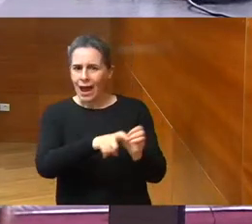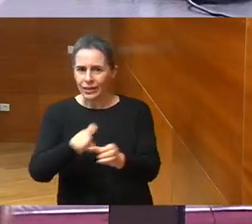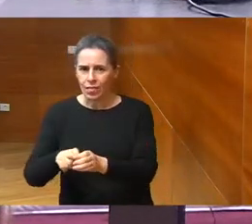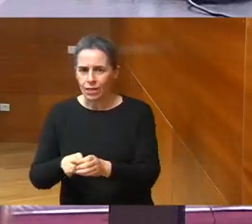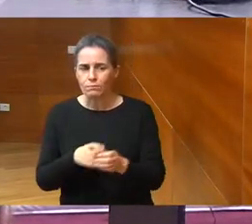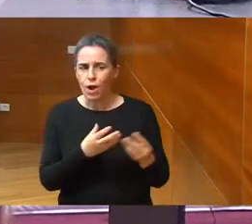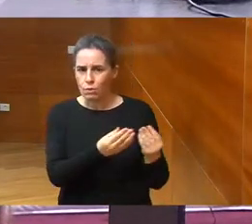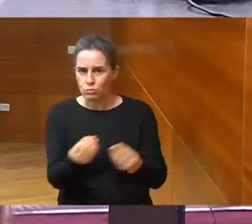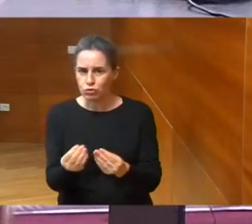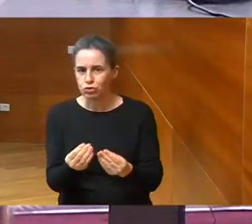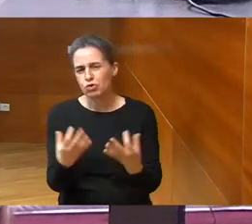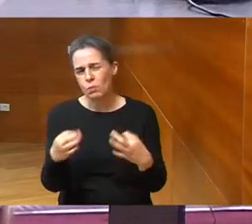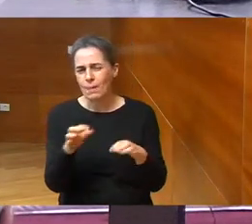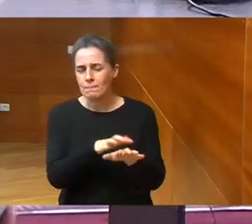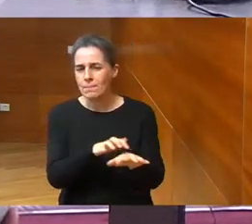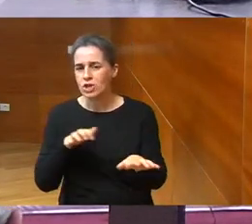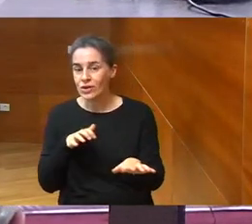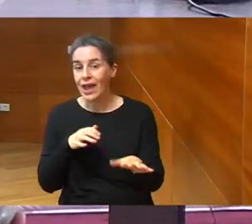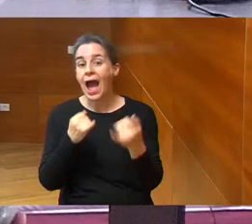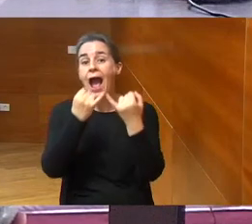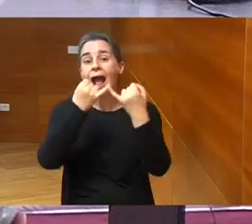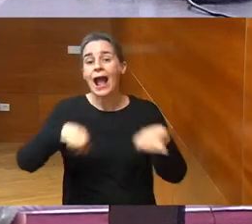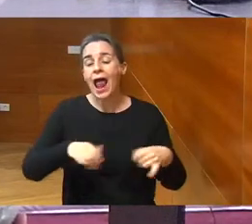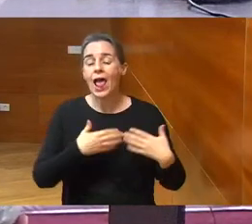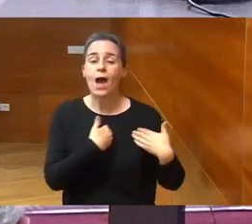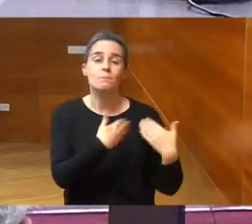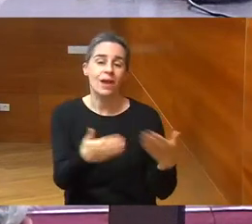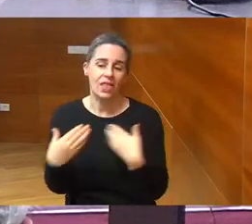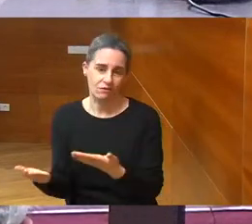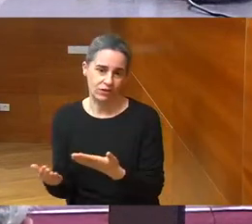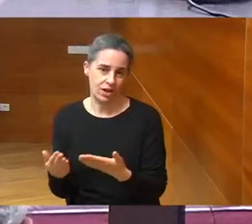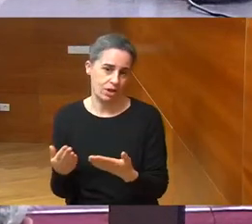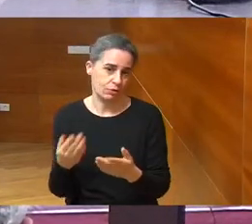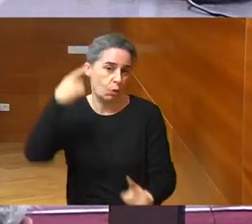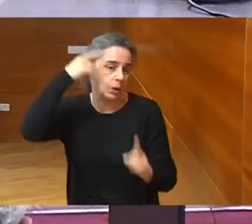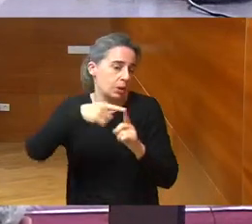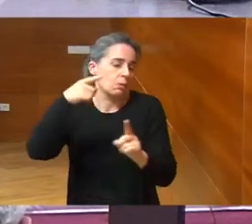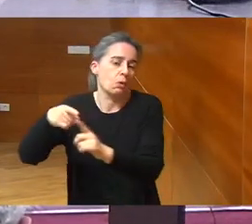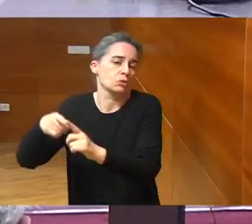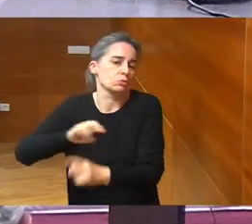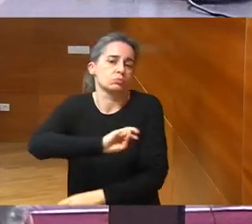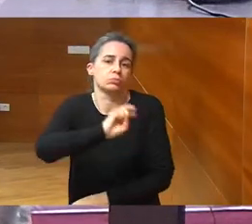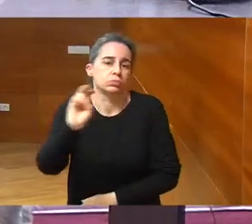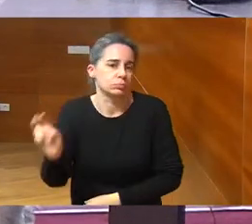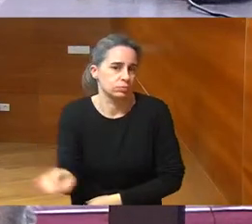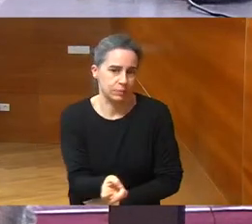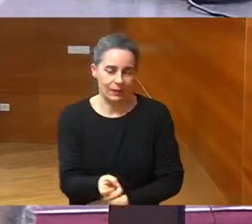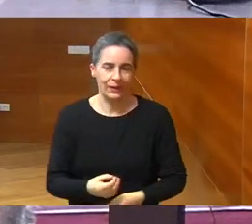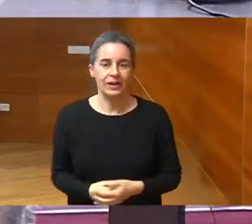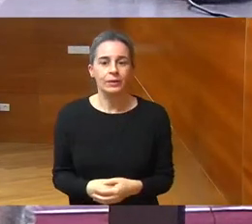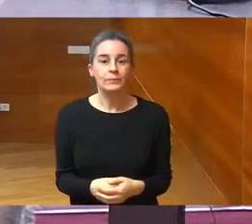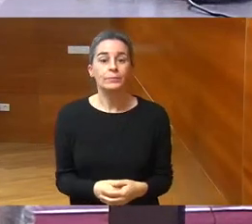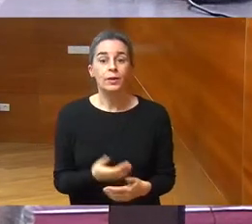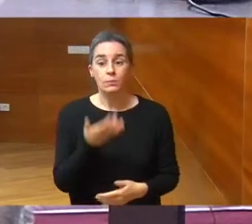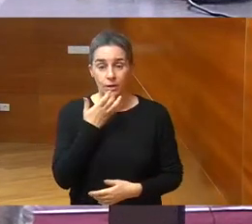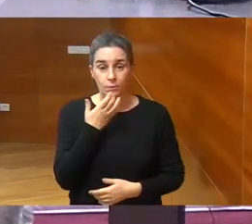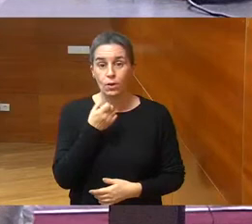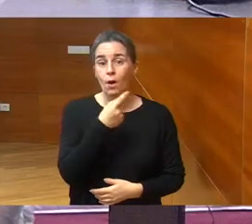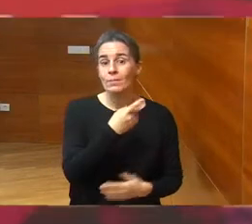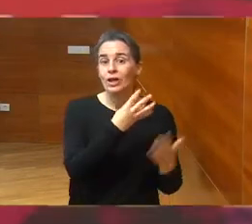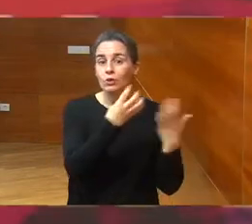galas benéficas a beneficio de diversas causas en este caso en 1912